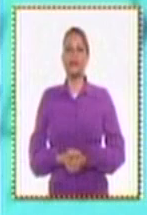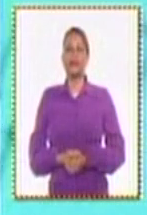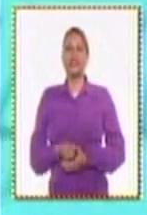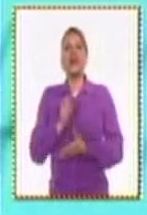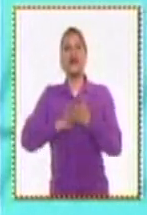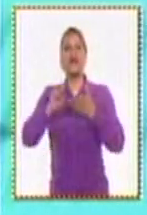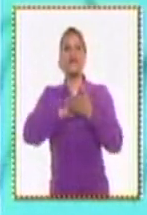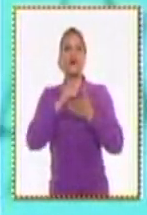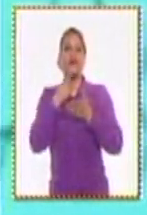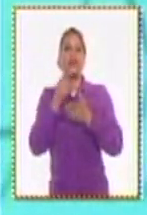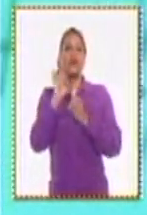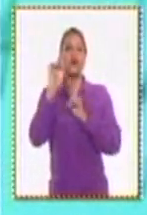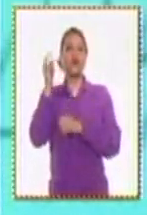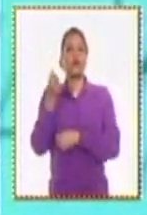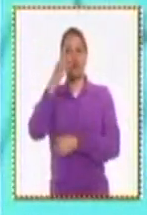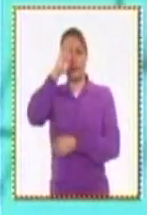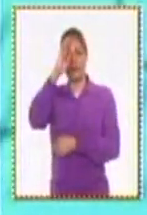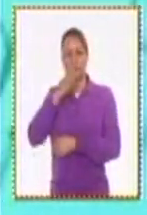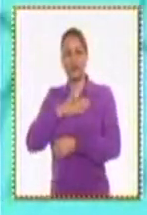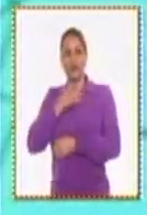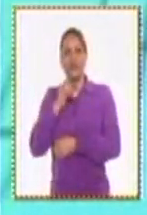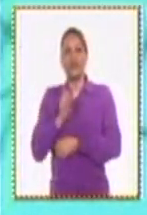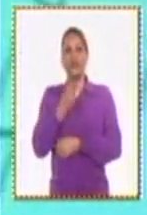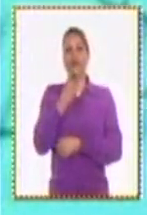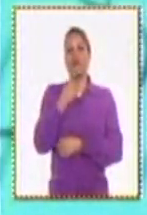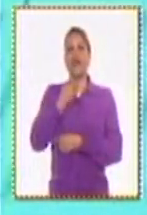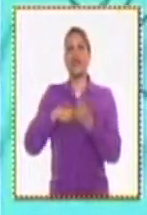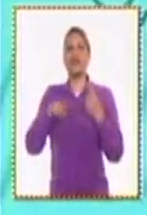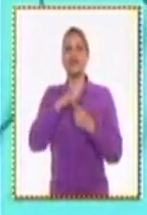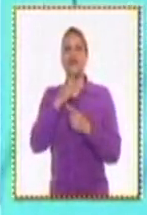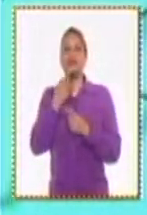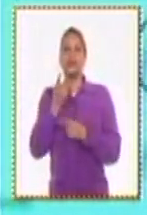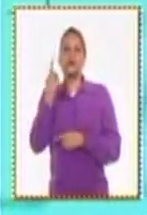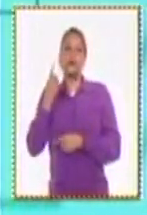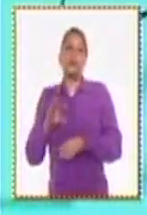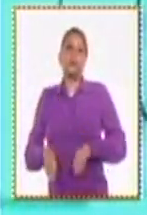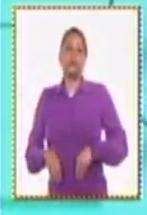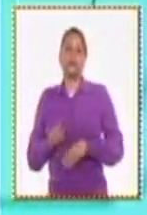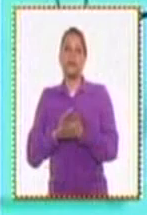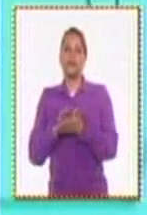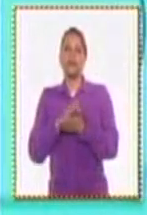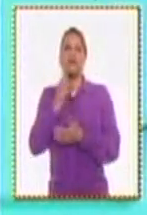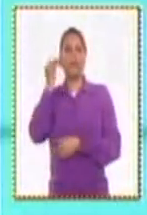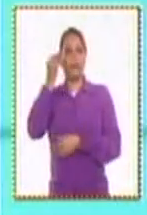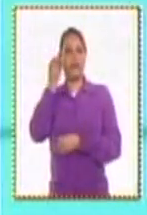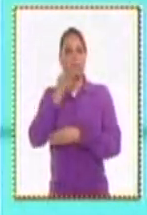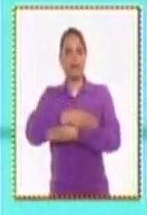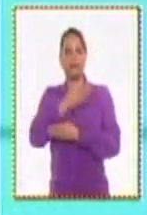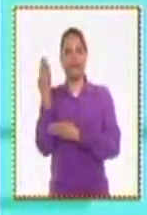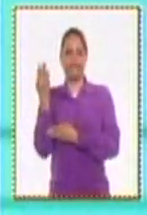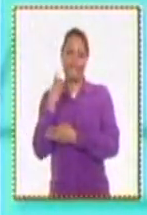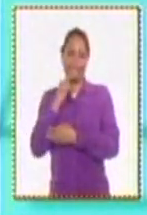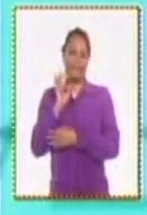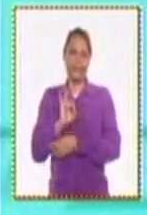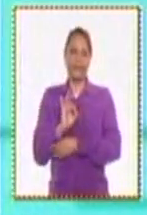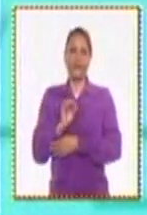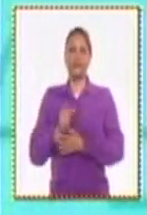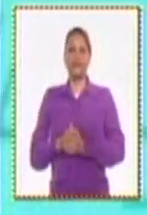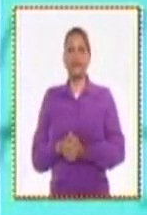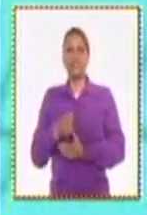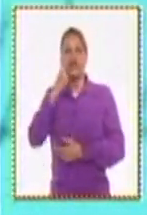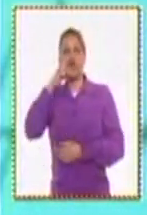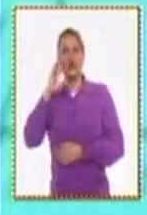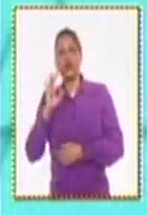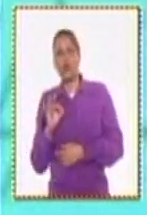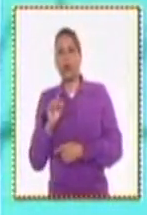terminar el bloqueo económico en Cuba, una abstención y 2 en contra. Entonces creo que podemos terminar el bloqueo económico en Cuba, ¿no, Estados Unidos? Por supuesto que no. Güey,